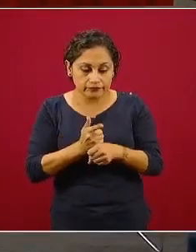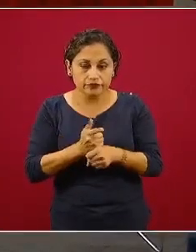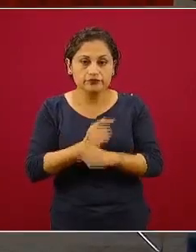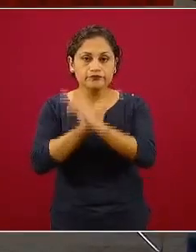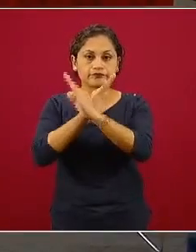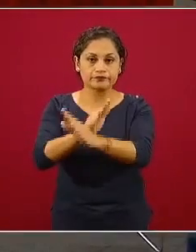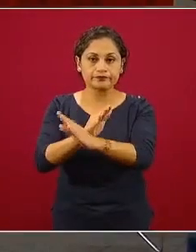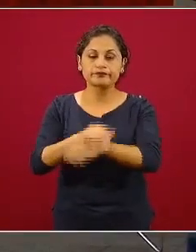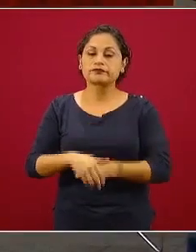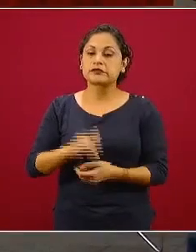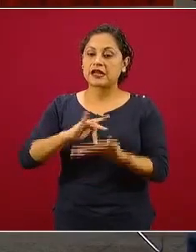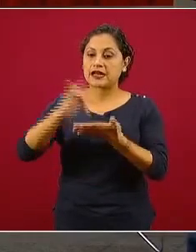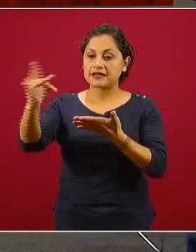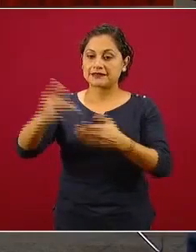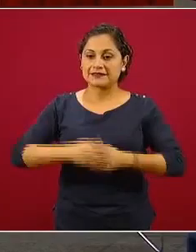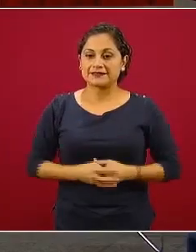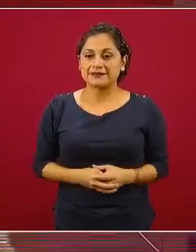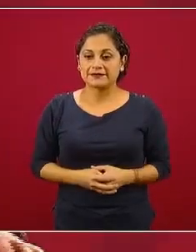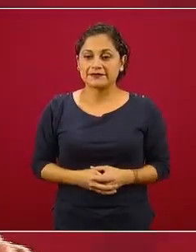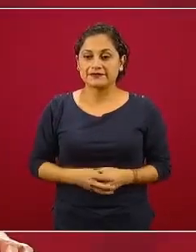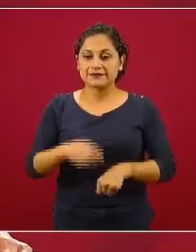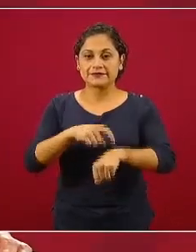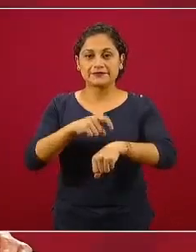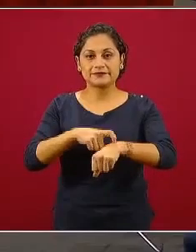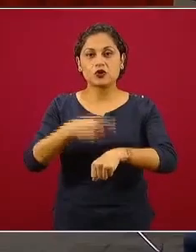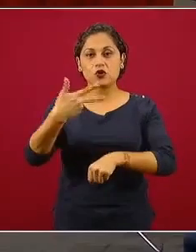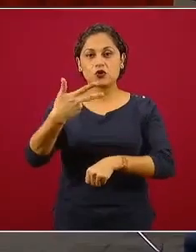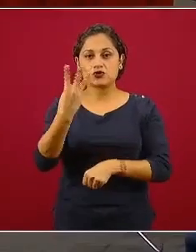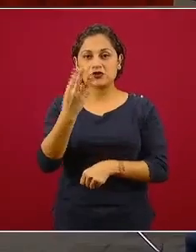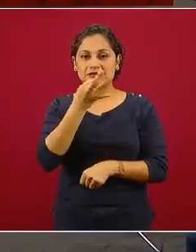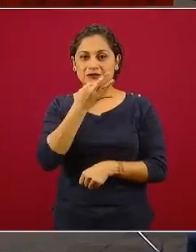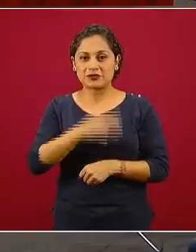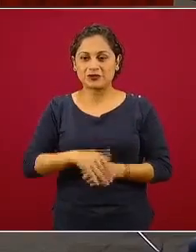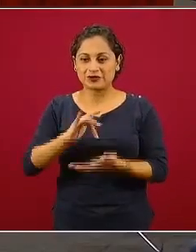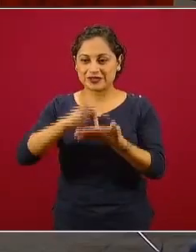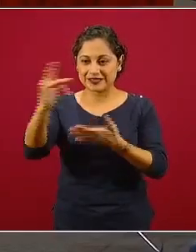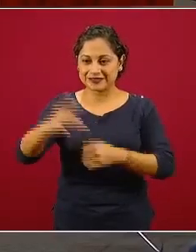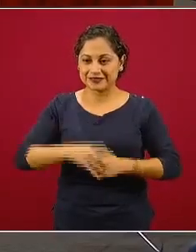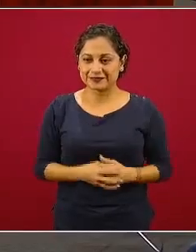de anticuerpos. Muchas gracias. 20 horas con 3 minutos. Gracias.